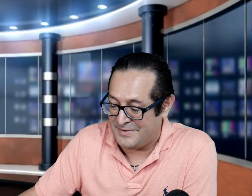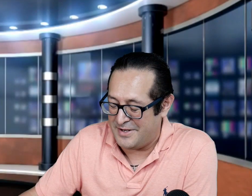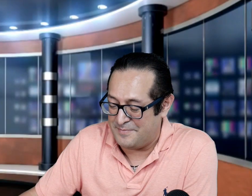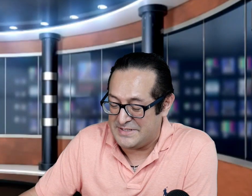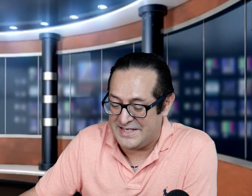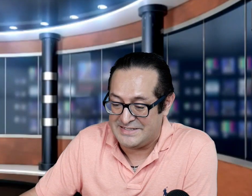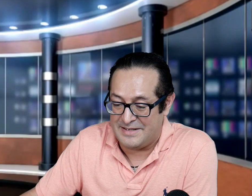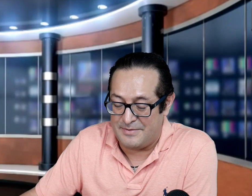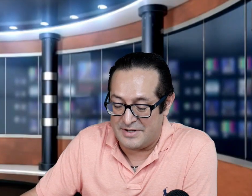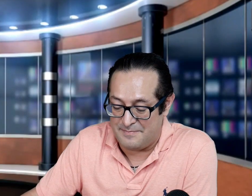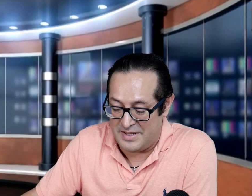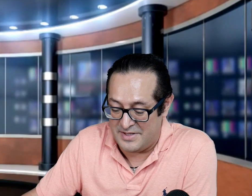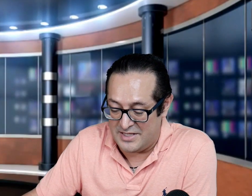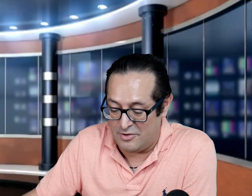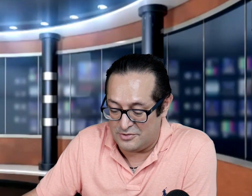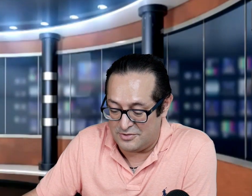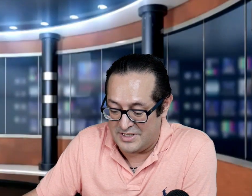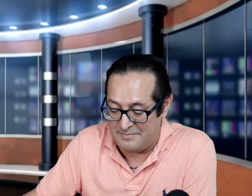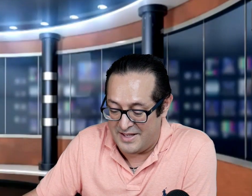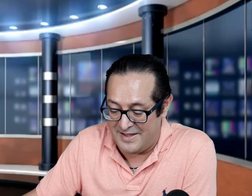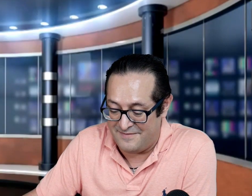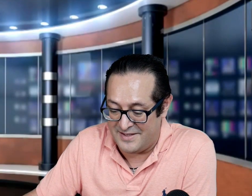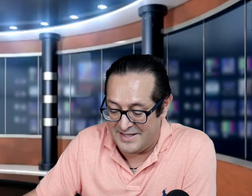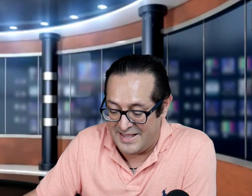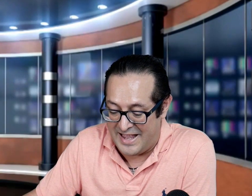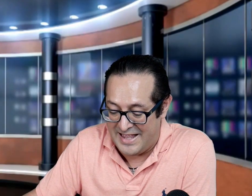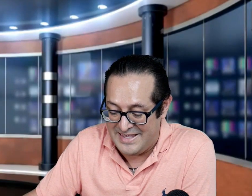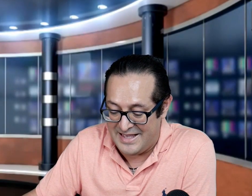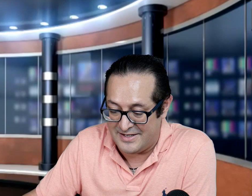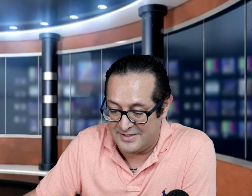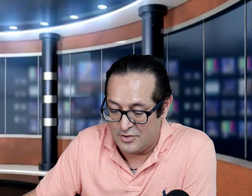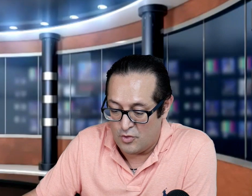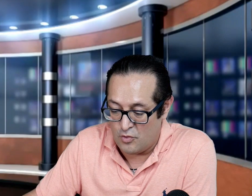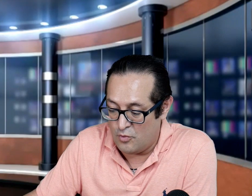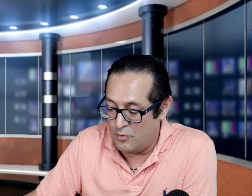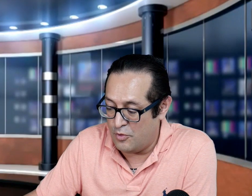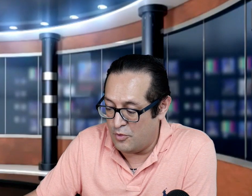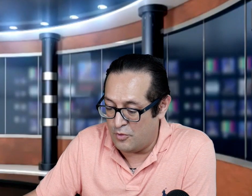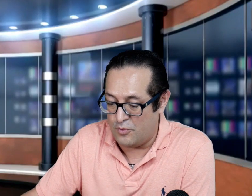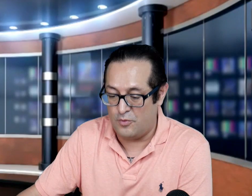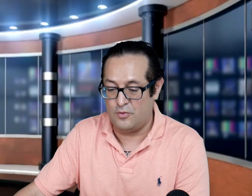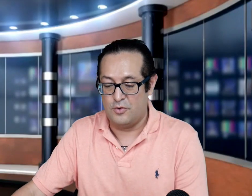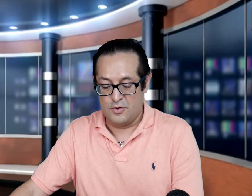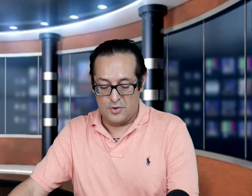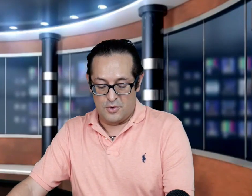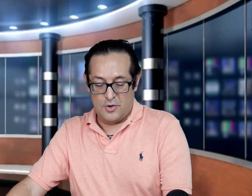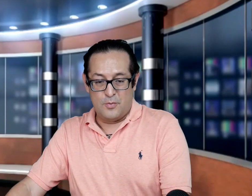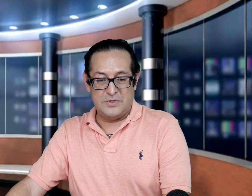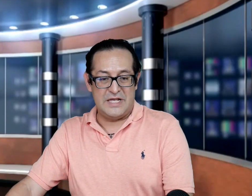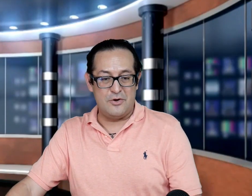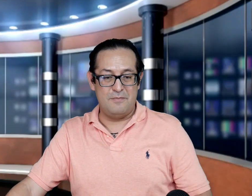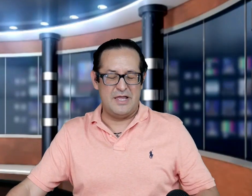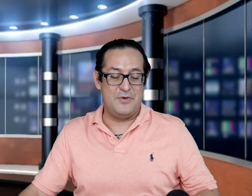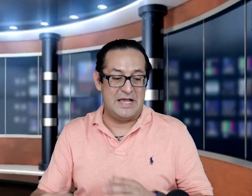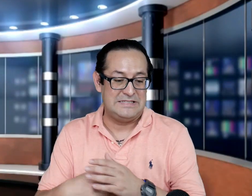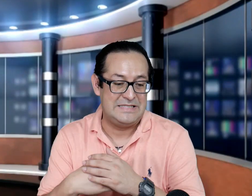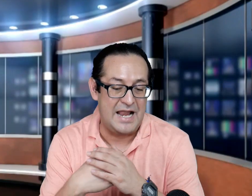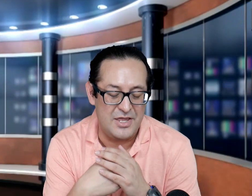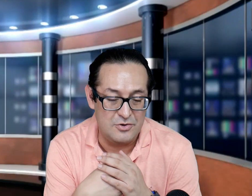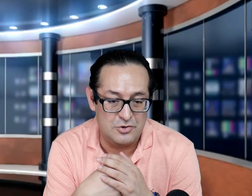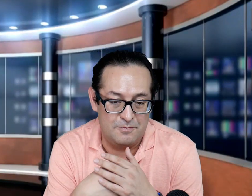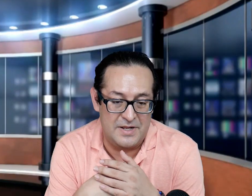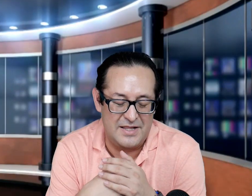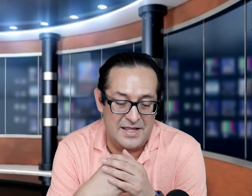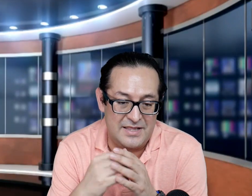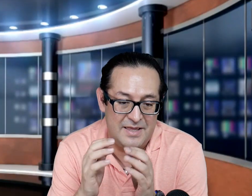Así es. Bueno, pues vámonos rápidamente a otro tema. Fíjate que ayer hubo pues algo medio